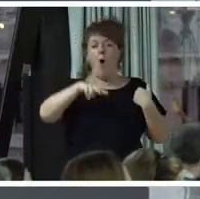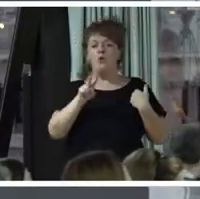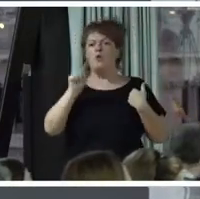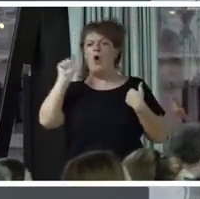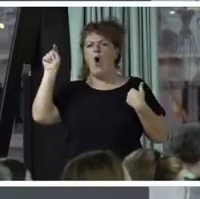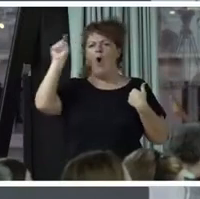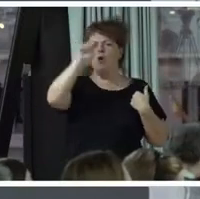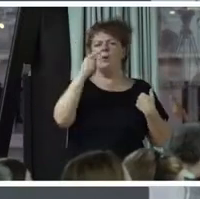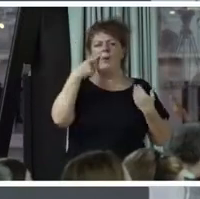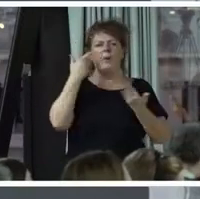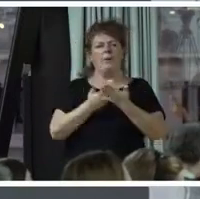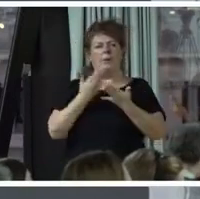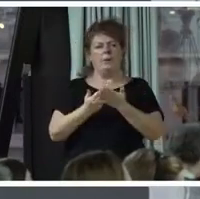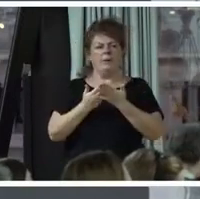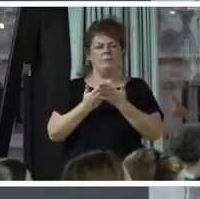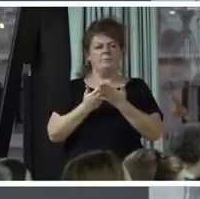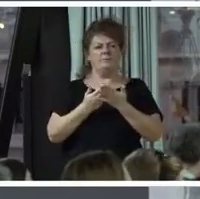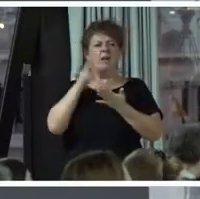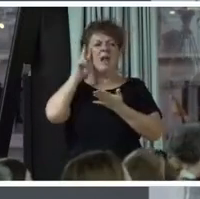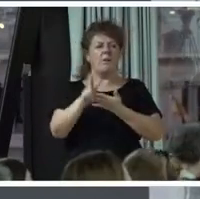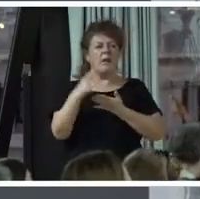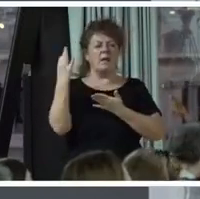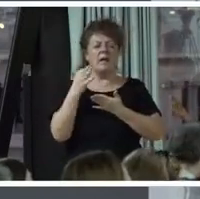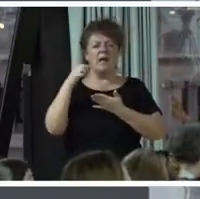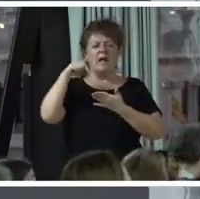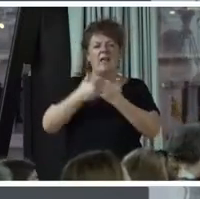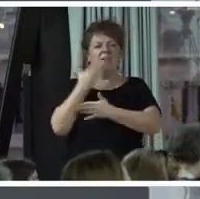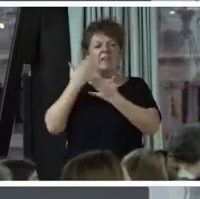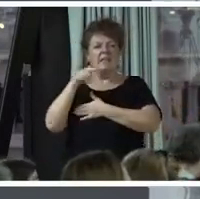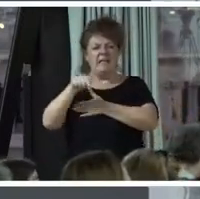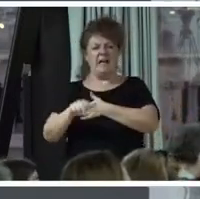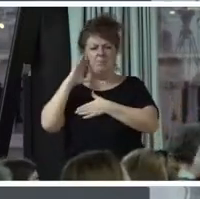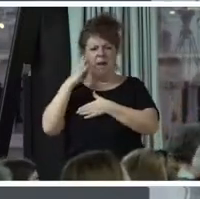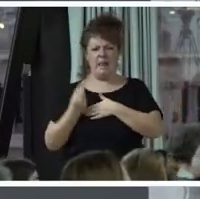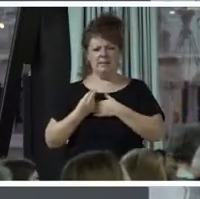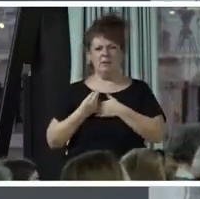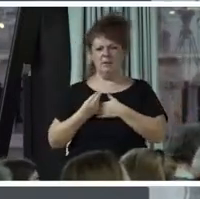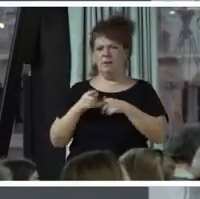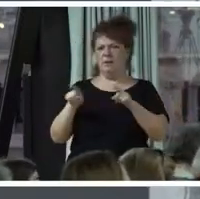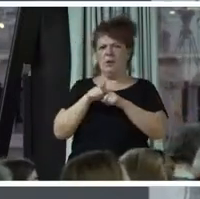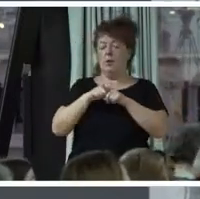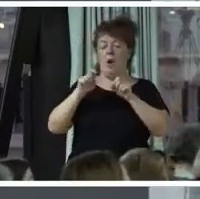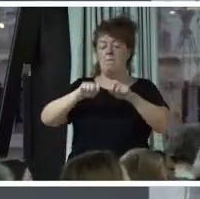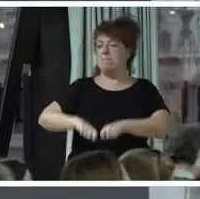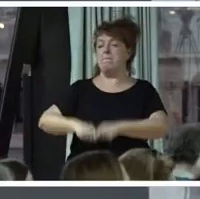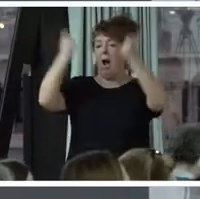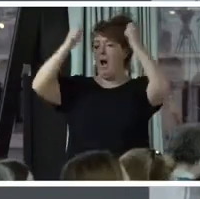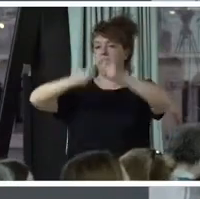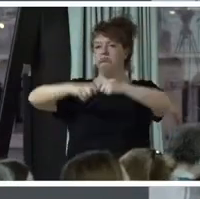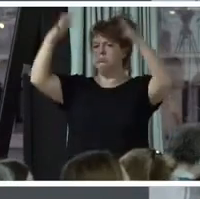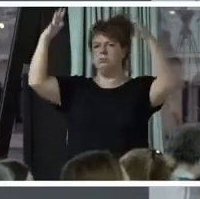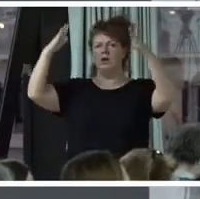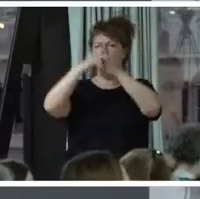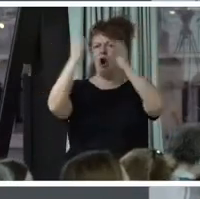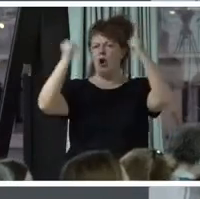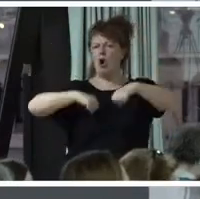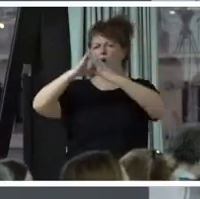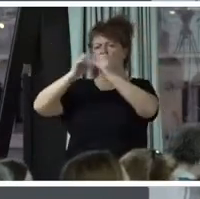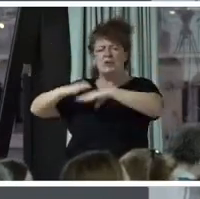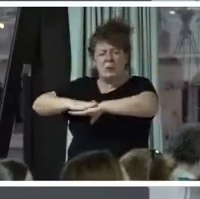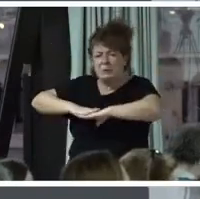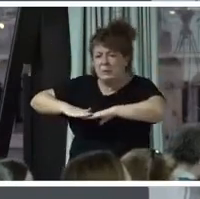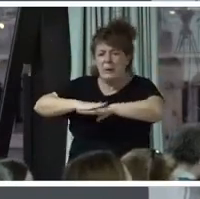y otras revela Hasta qué punto lo que estamos viendo en estos días en Palestina vuela por los aires los consensos más